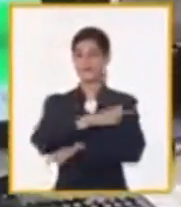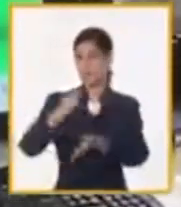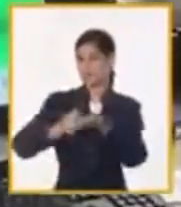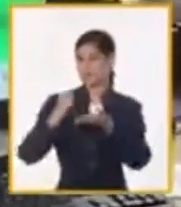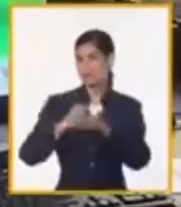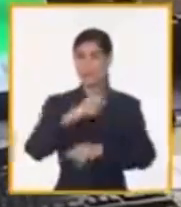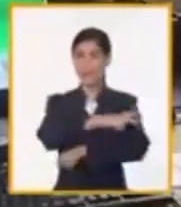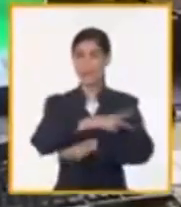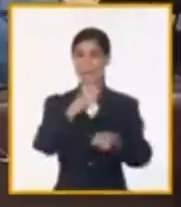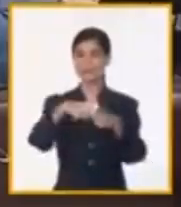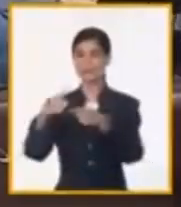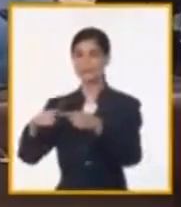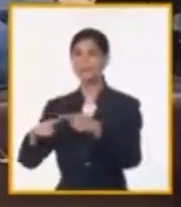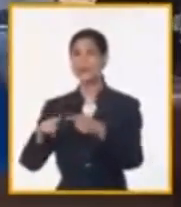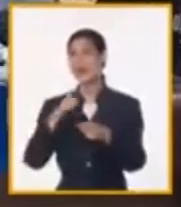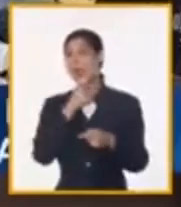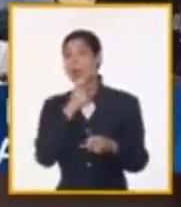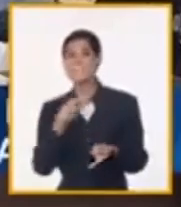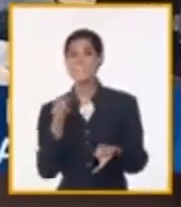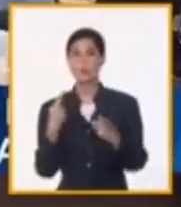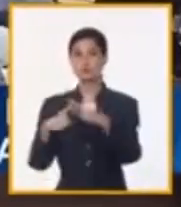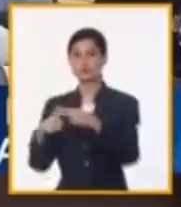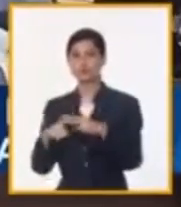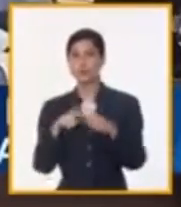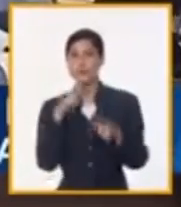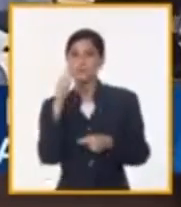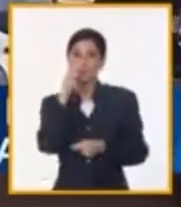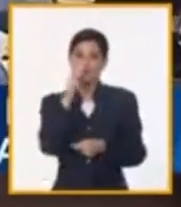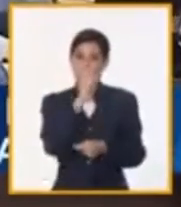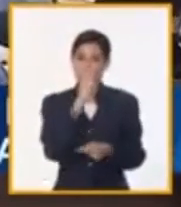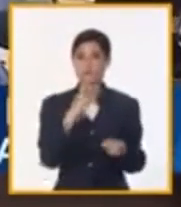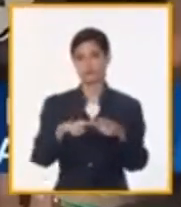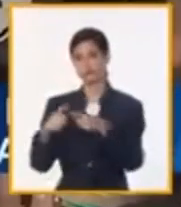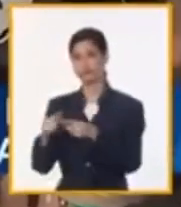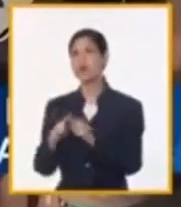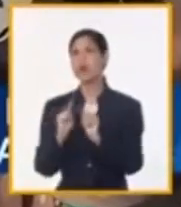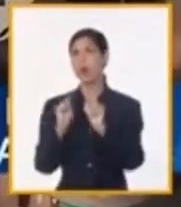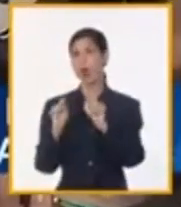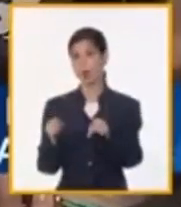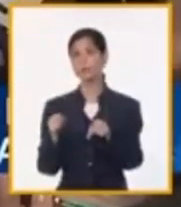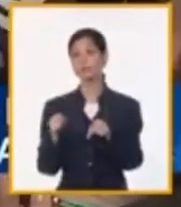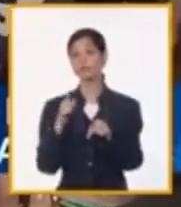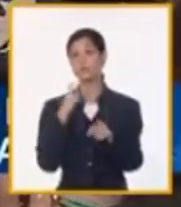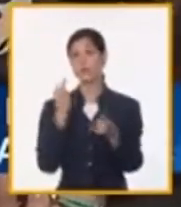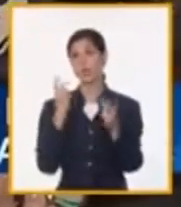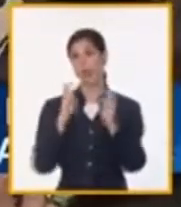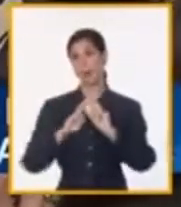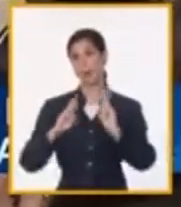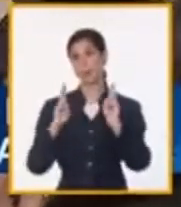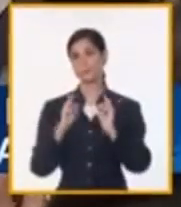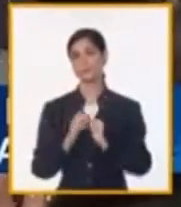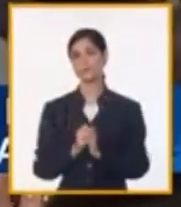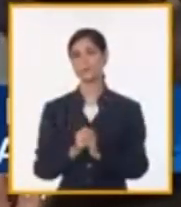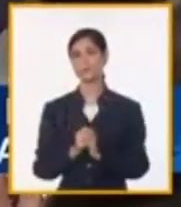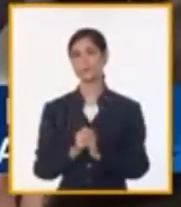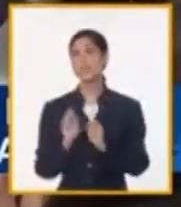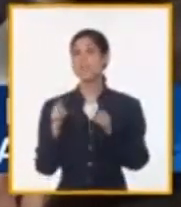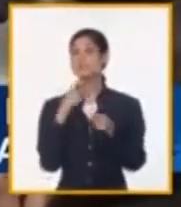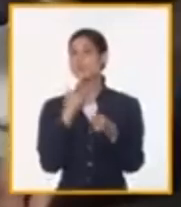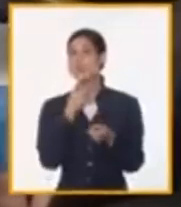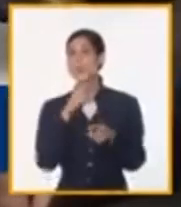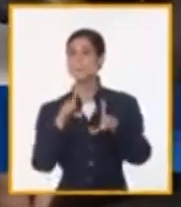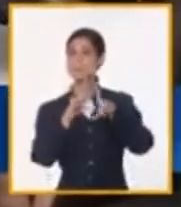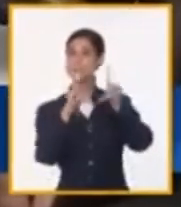contra el narcotráfico no quieren dar todavía un s al presidente el concepto priori me gusta es un concepto que